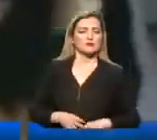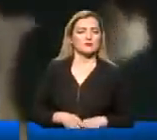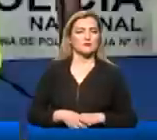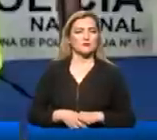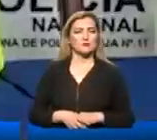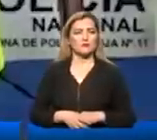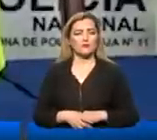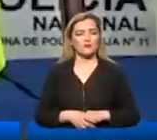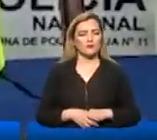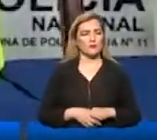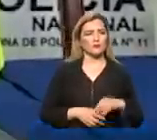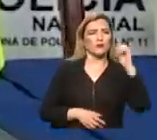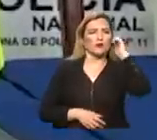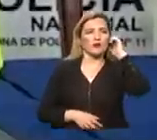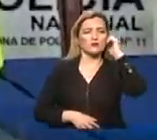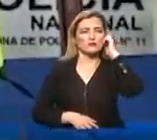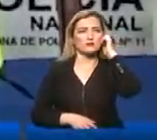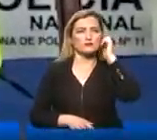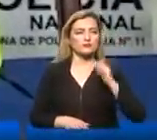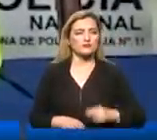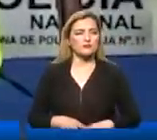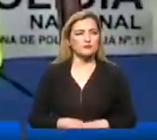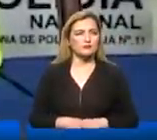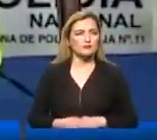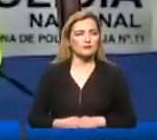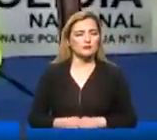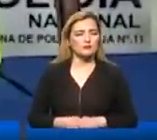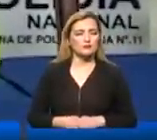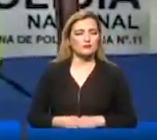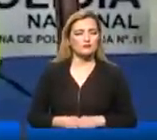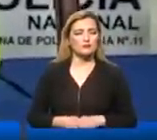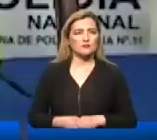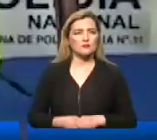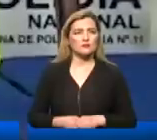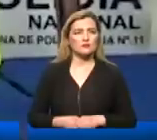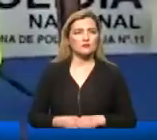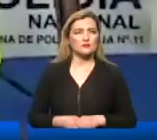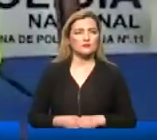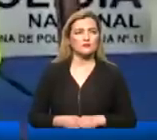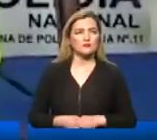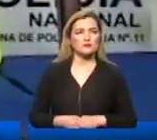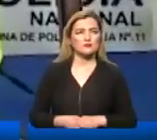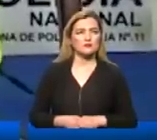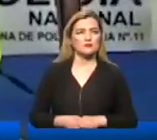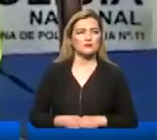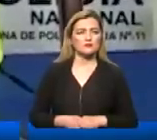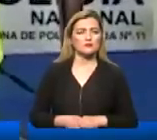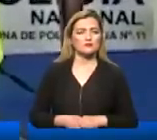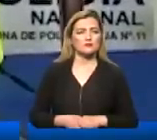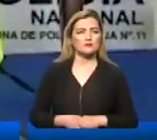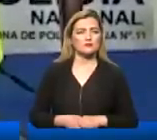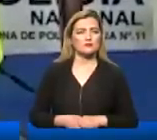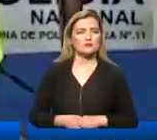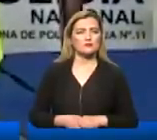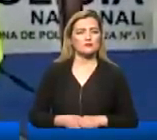ilícito. Es importante también destacar que el principal implicado en este delito